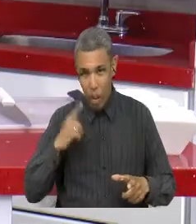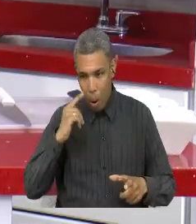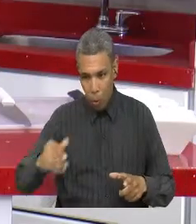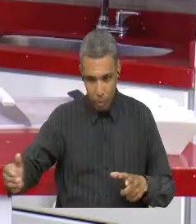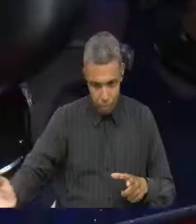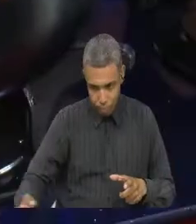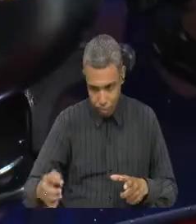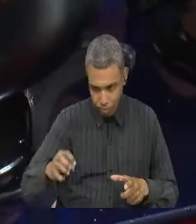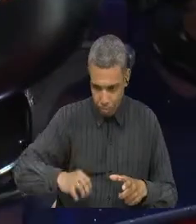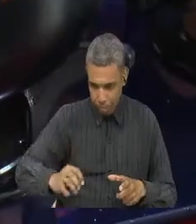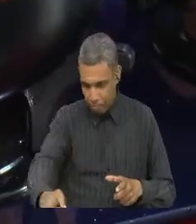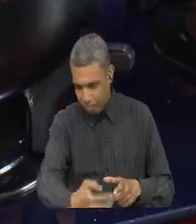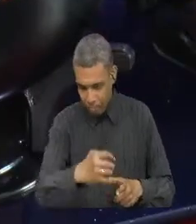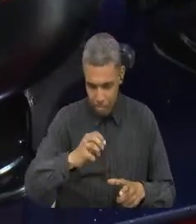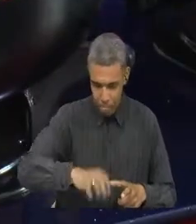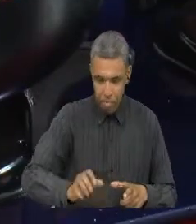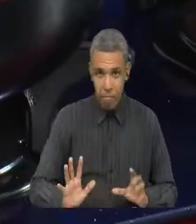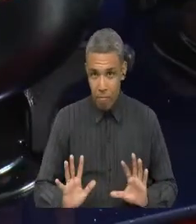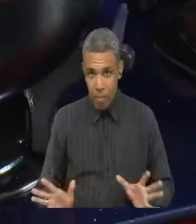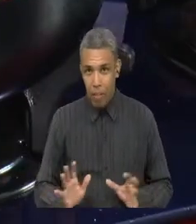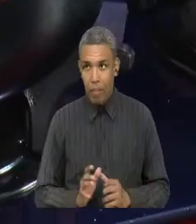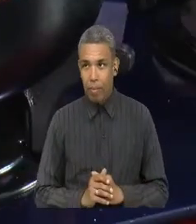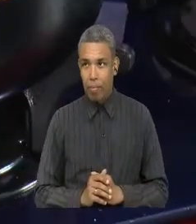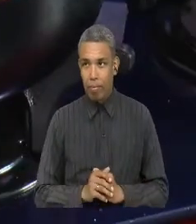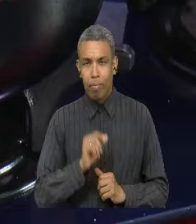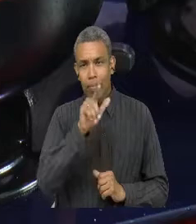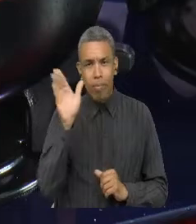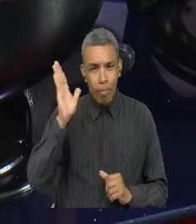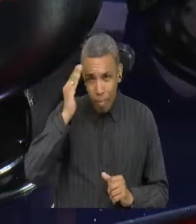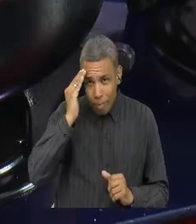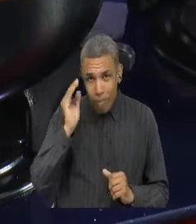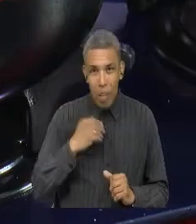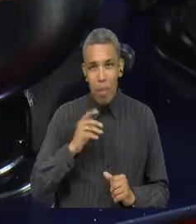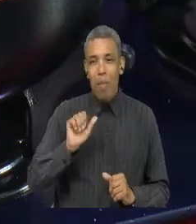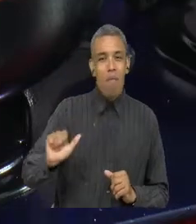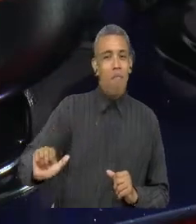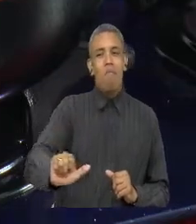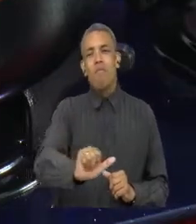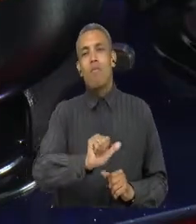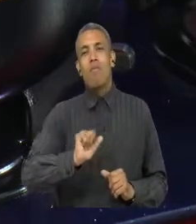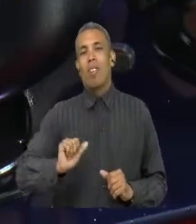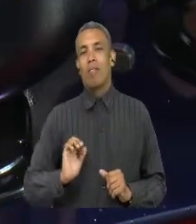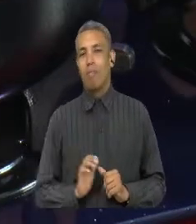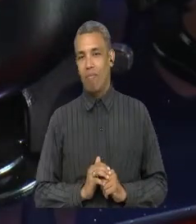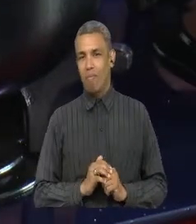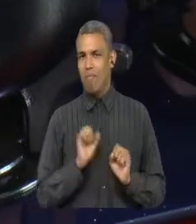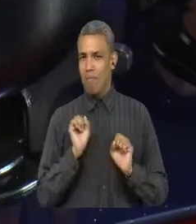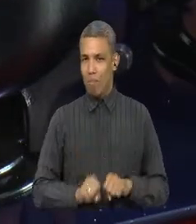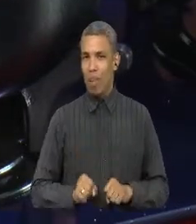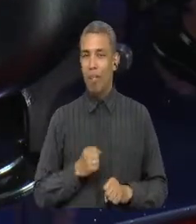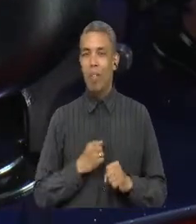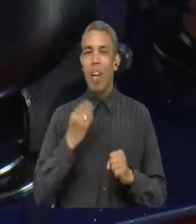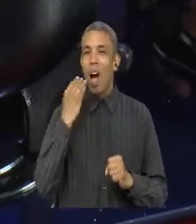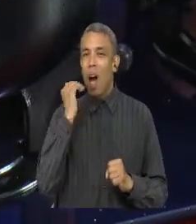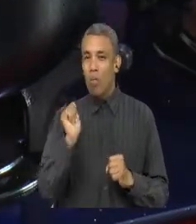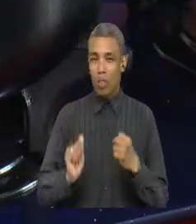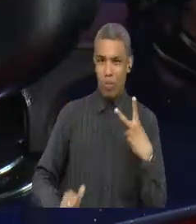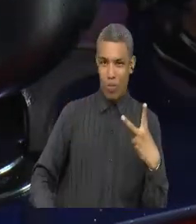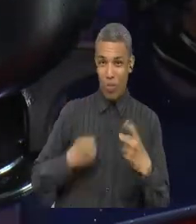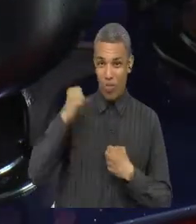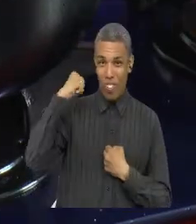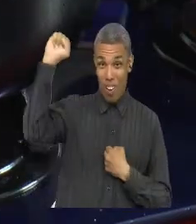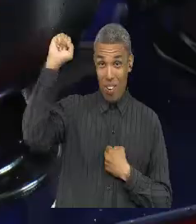ya saben mis queridas televidentes, mis dos mujeres bellas que tienen hoy esa fortuna de venir a reclamar los premios a nombre de A Pedir de Boca, por